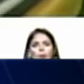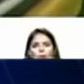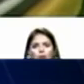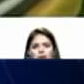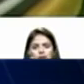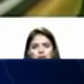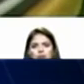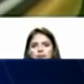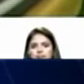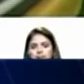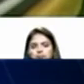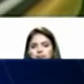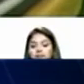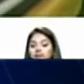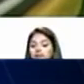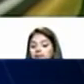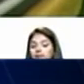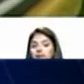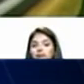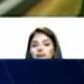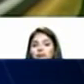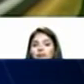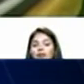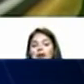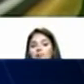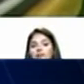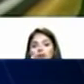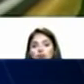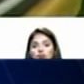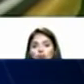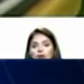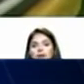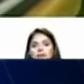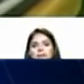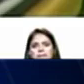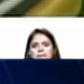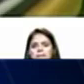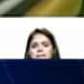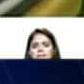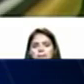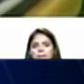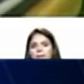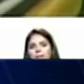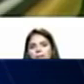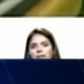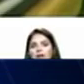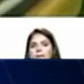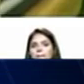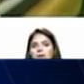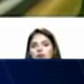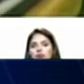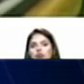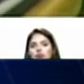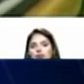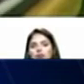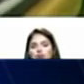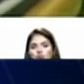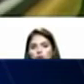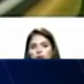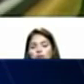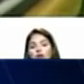conexos ocurridos en la jurisdicción de la República durante el periodo entre 1999